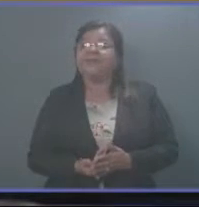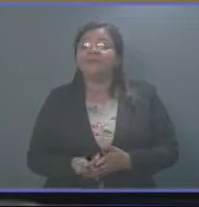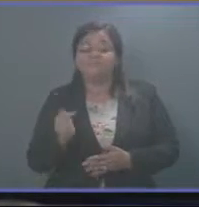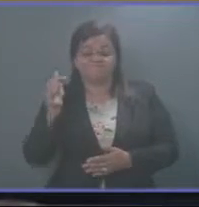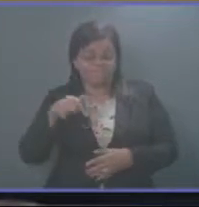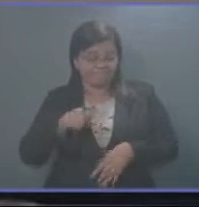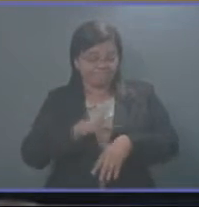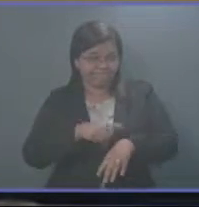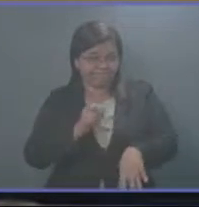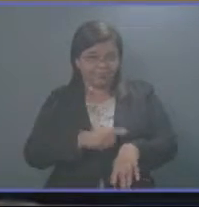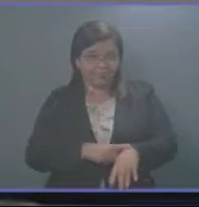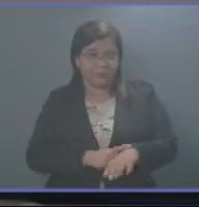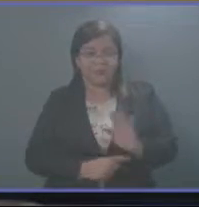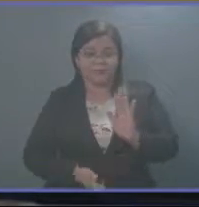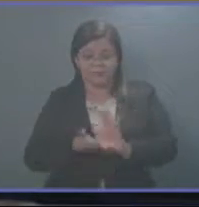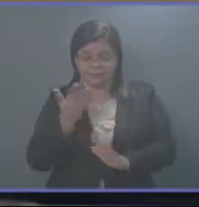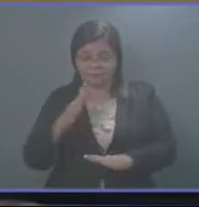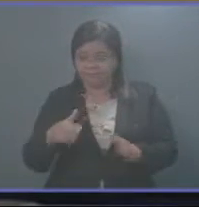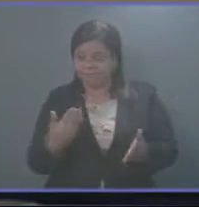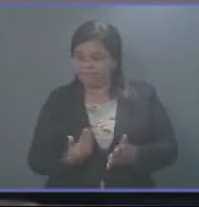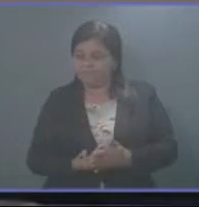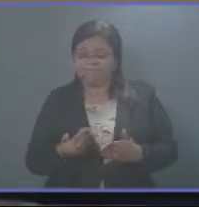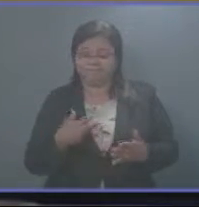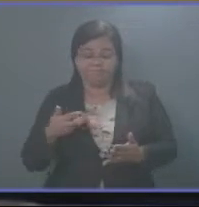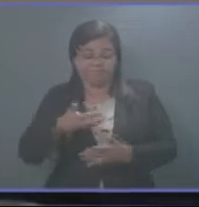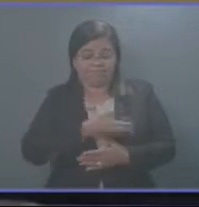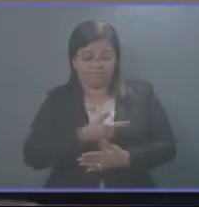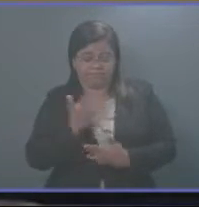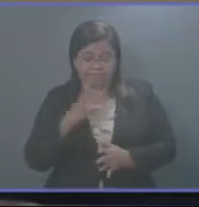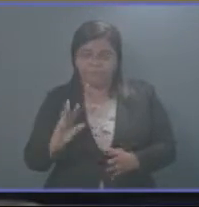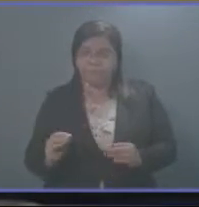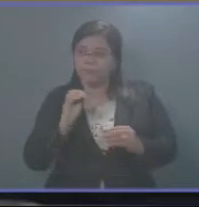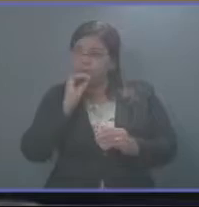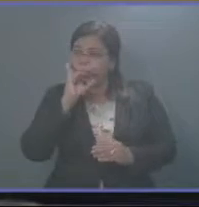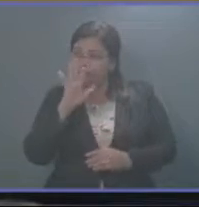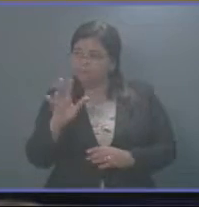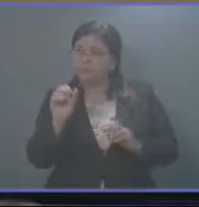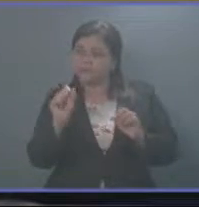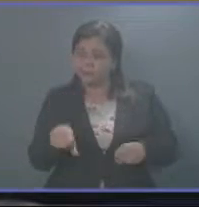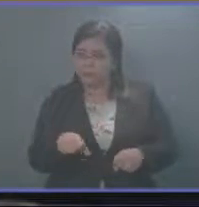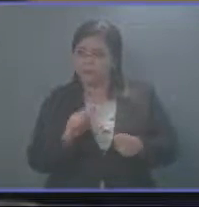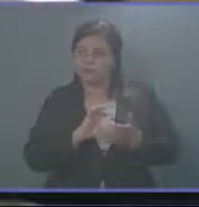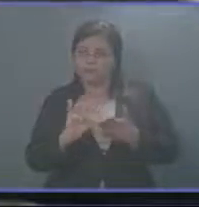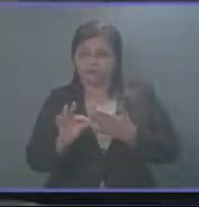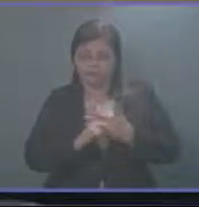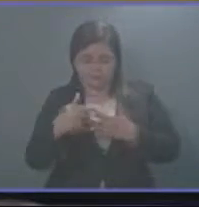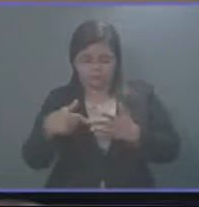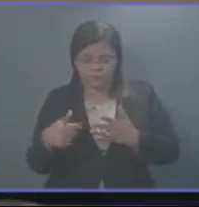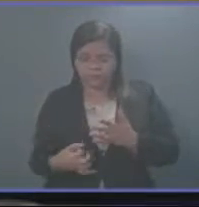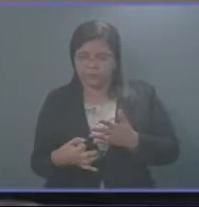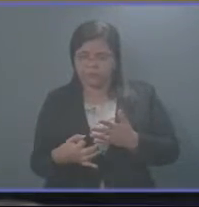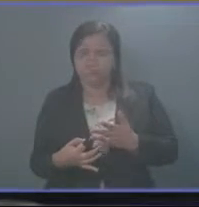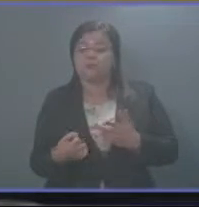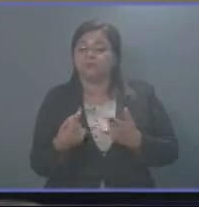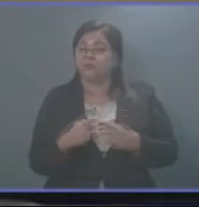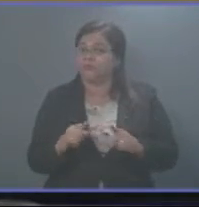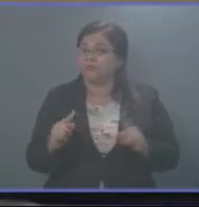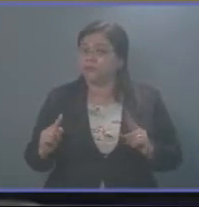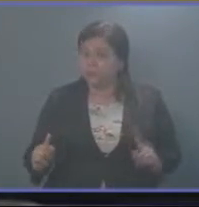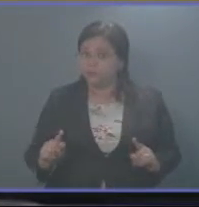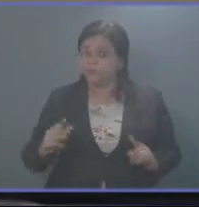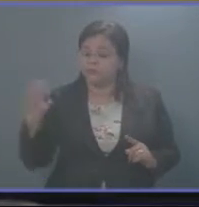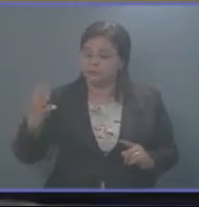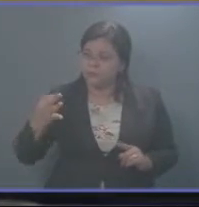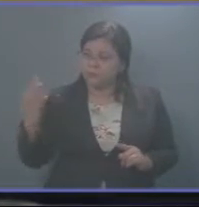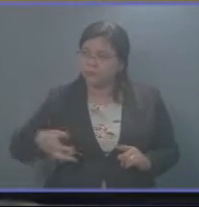los solicitantes deberán presentar los documentos mediante los cuales acrediten ser titulares del vehículo de que se trate. Asimismo, deberán